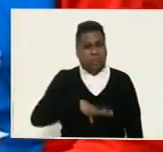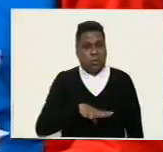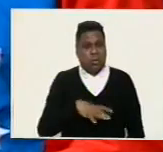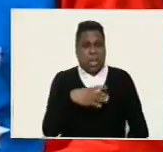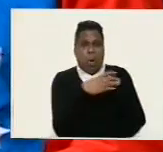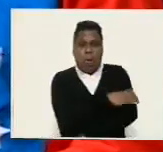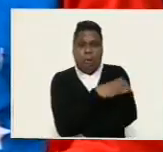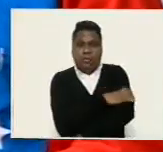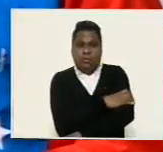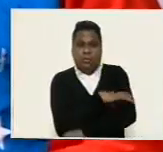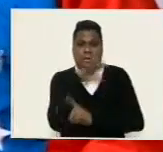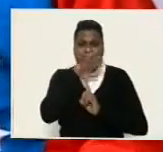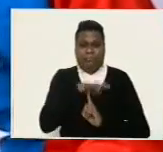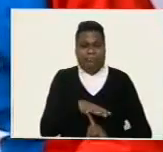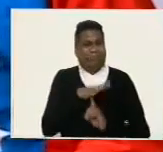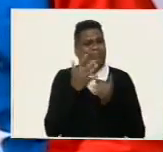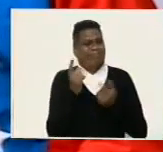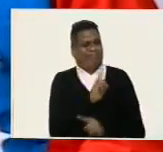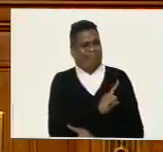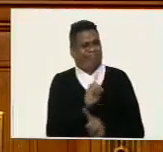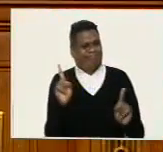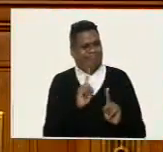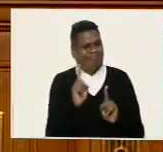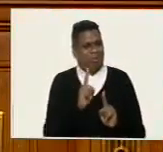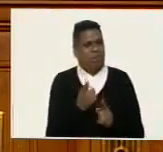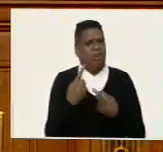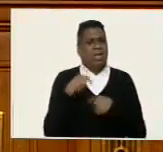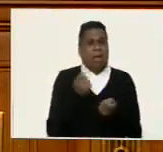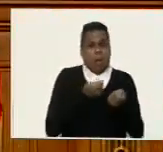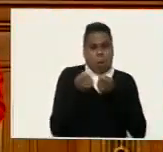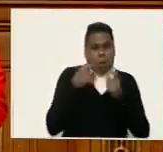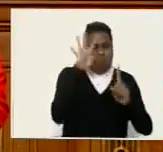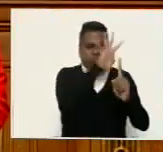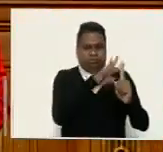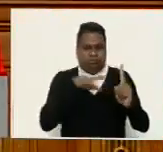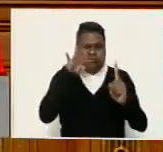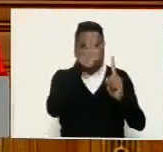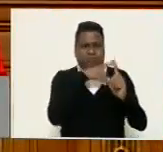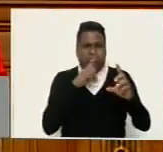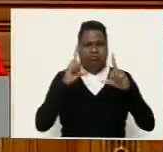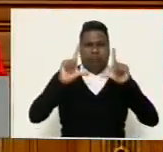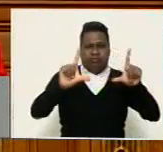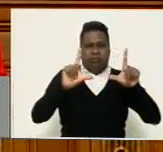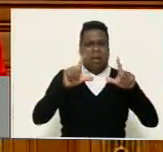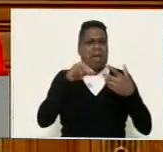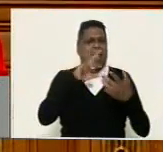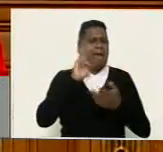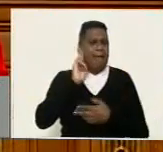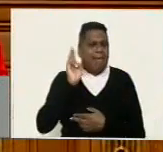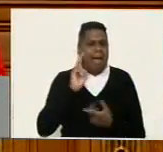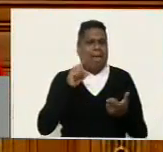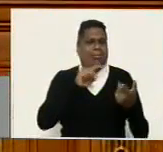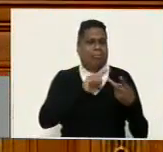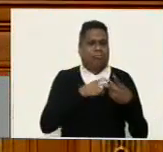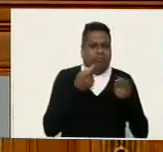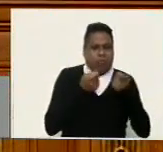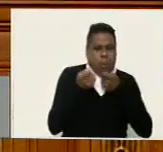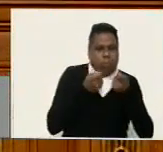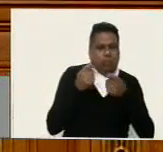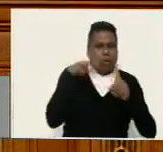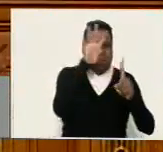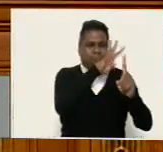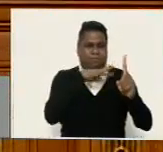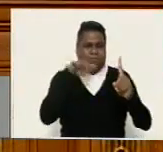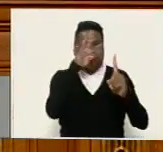derecha y que muchas veces han querido manipular mediáticamente, han querido mostrar una realidad que no existe, una